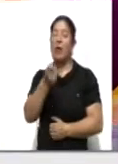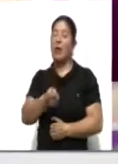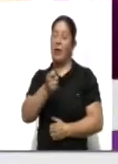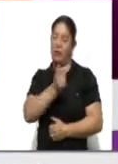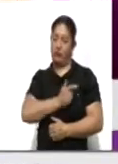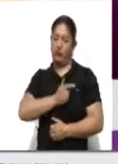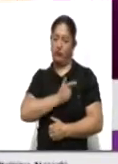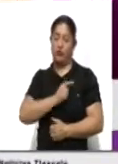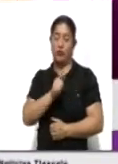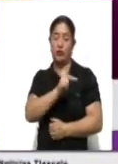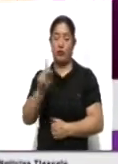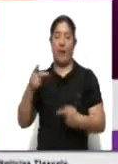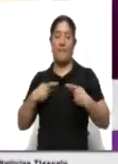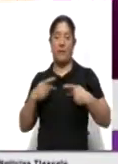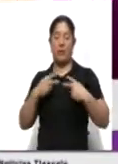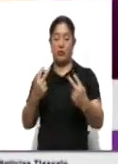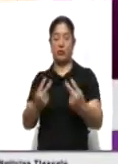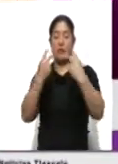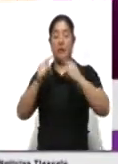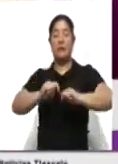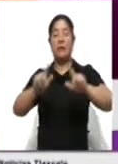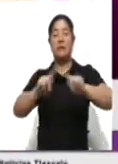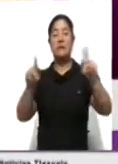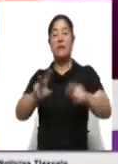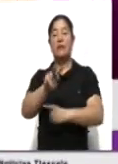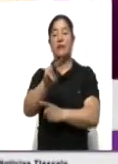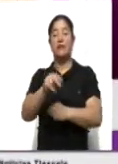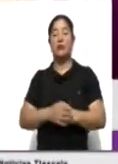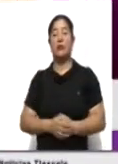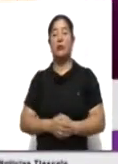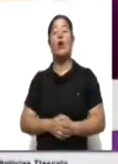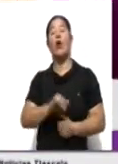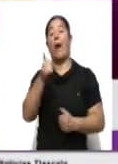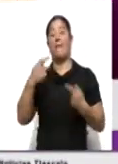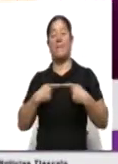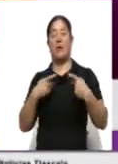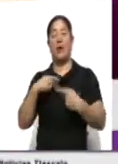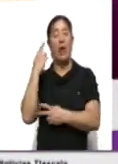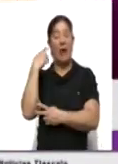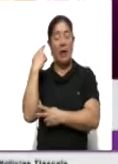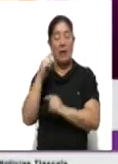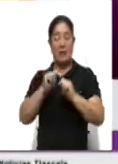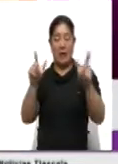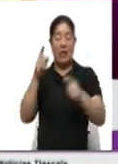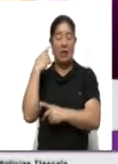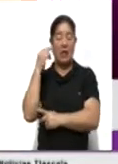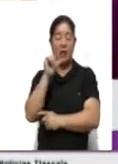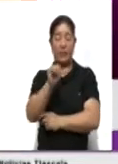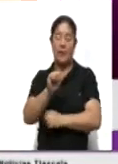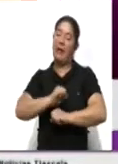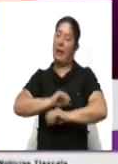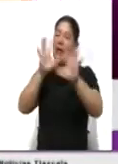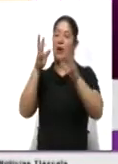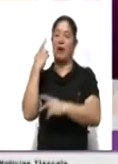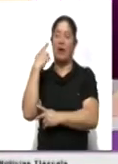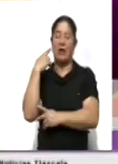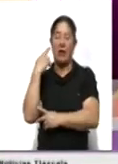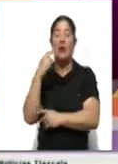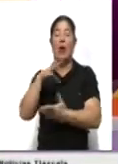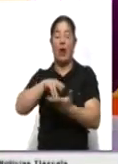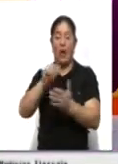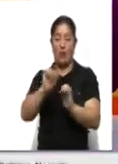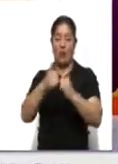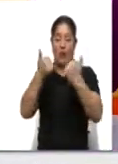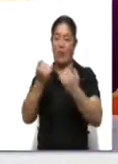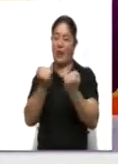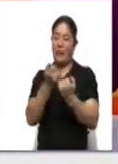A quienes ya nos siguen a través de la señal de Tlaxcala Televisión, a quienes nos escuchan a través de Radio Tlaxcala, Radio Altiplano, por supuesto, Radio Calculal Pan,